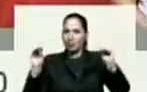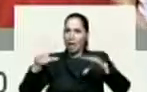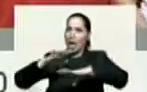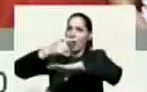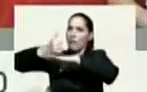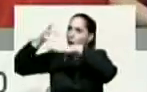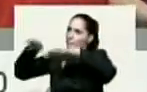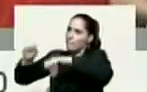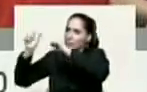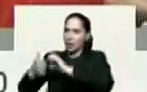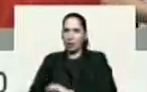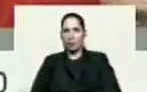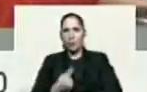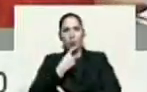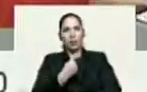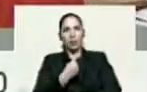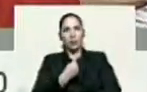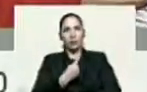imperialismo, ofreciendo